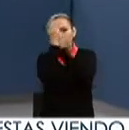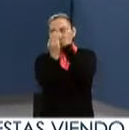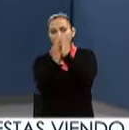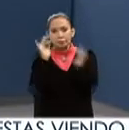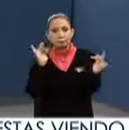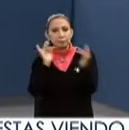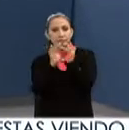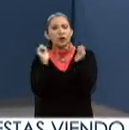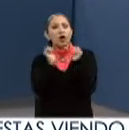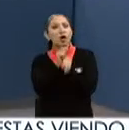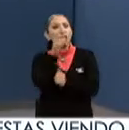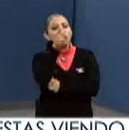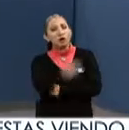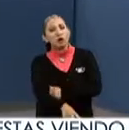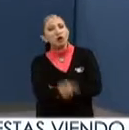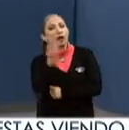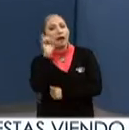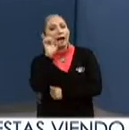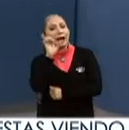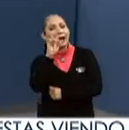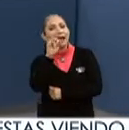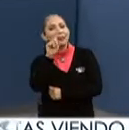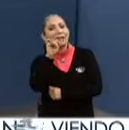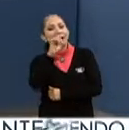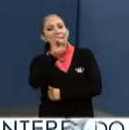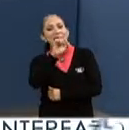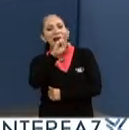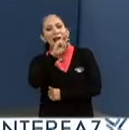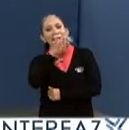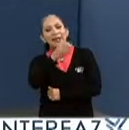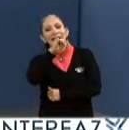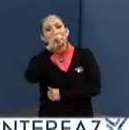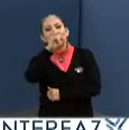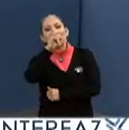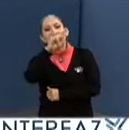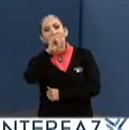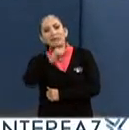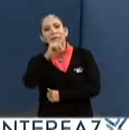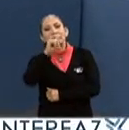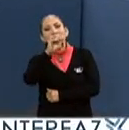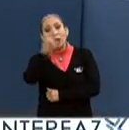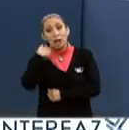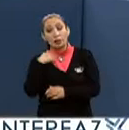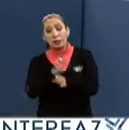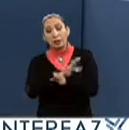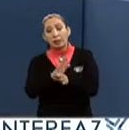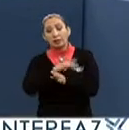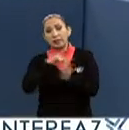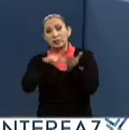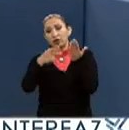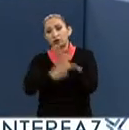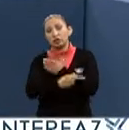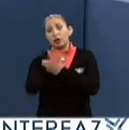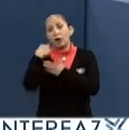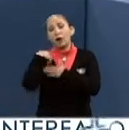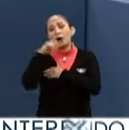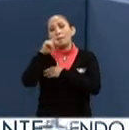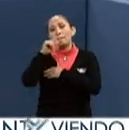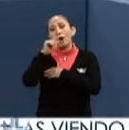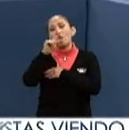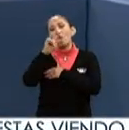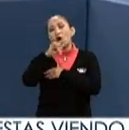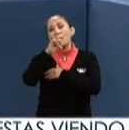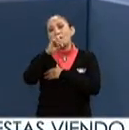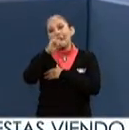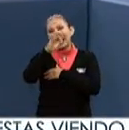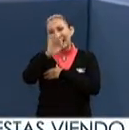nos enlazamos con Heréndira Saraí Jiménez Pizano. Ella fue beneficiada del programa Proyecto Paulo Freire en